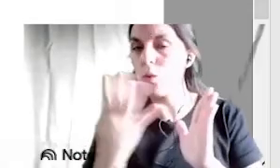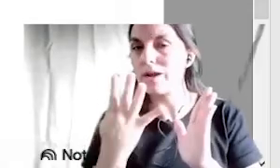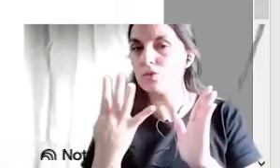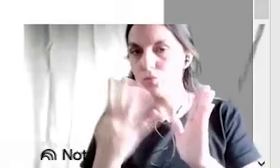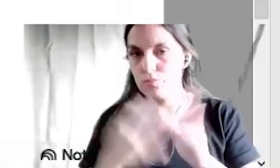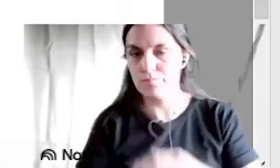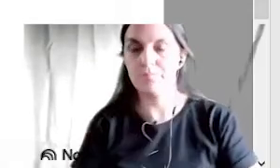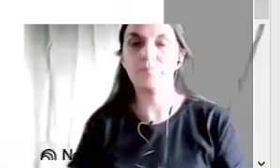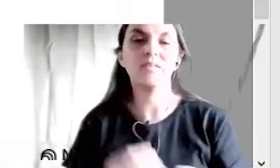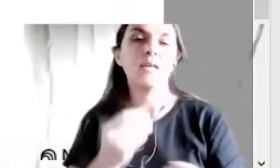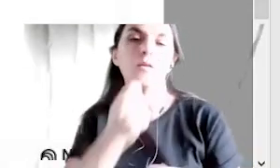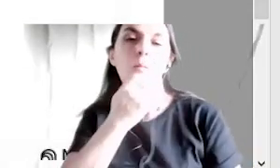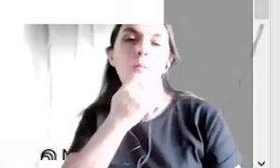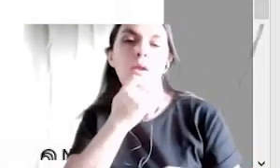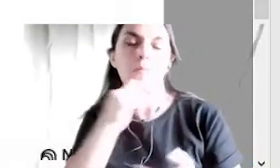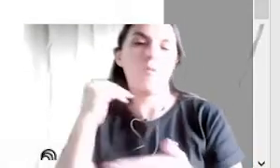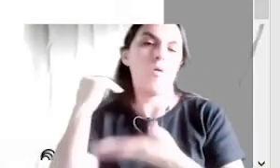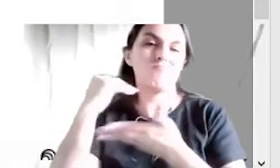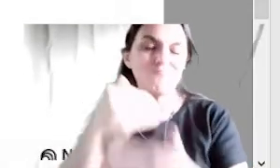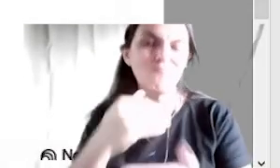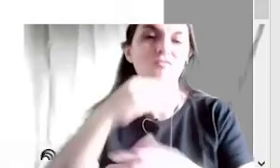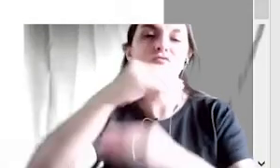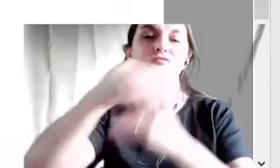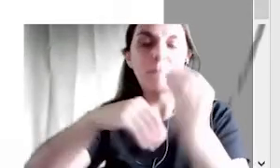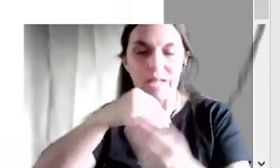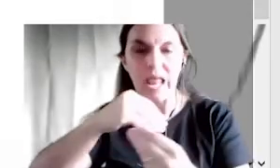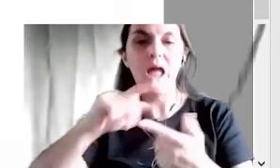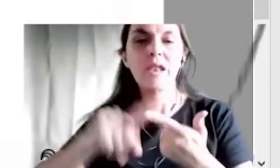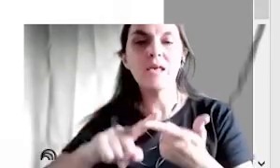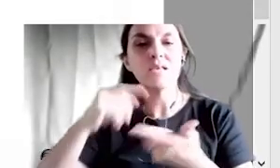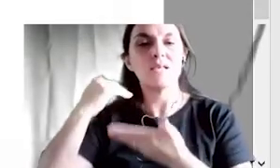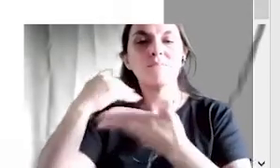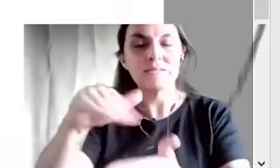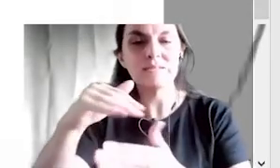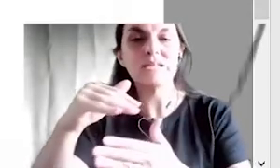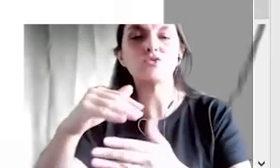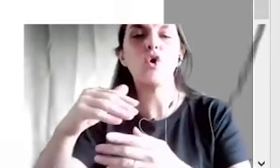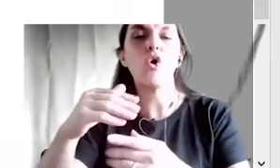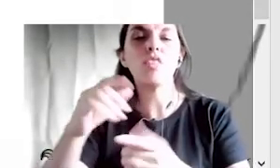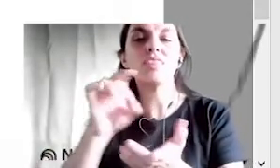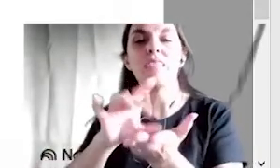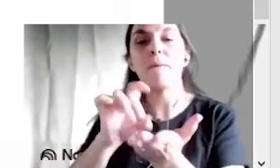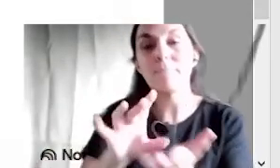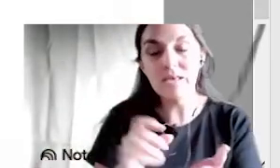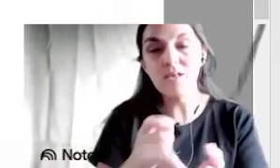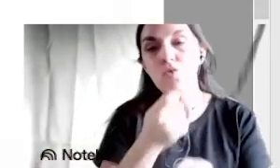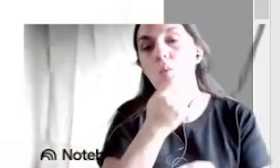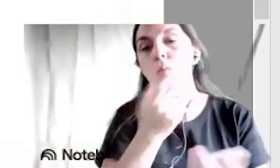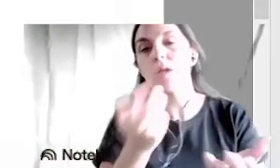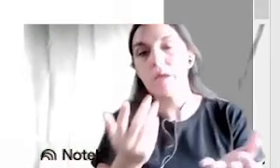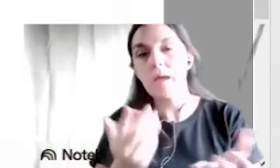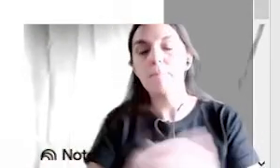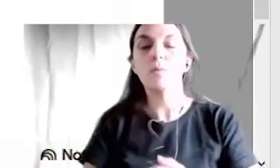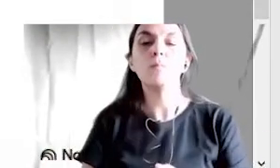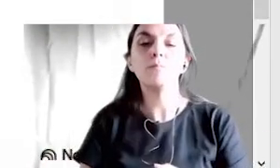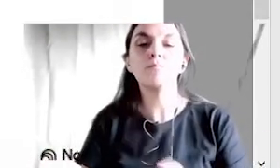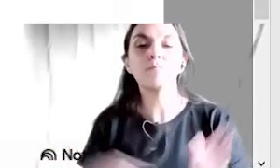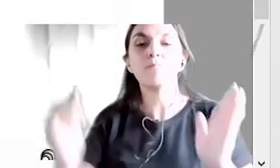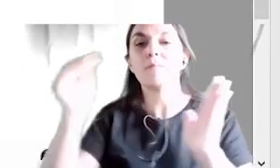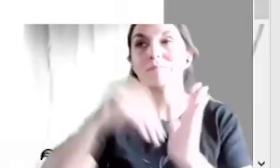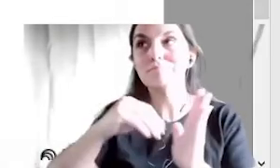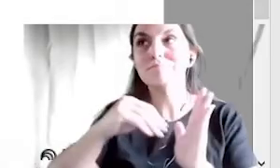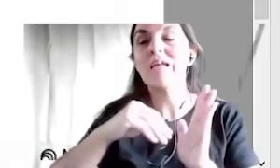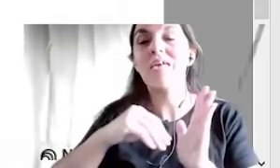bruta, que son las asignaciones familiares, las indemnizaciones por despido en el caso de un embarazo, el adicional